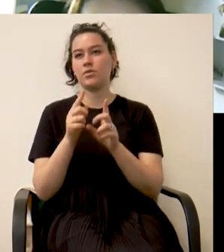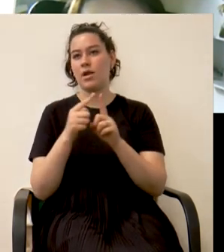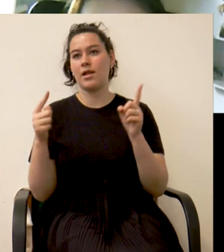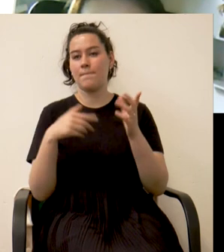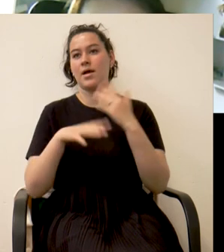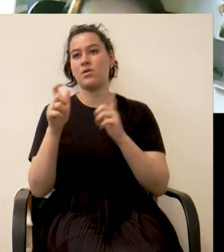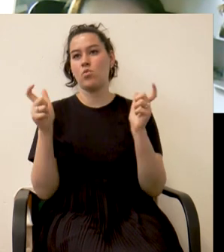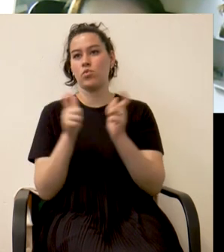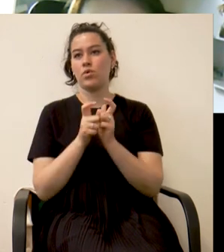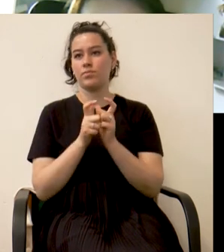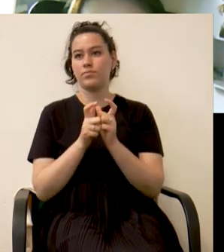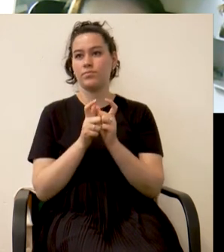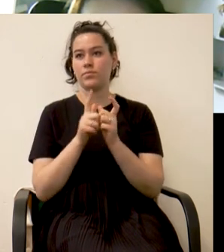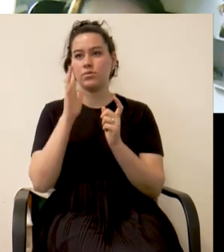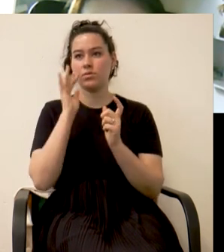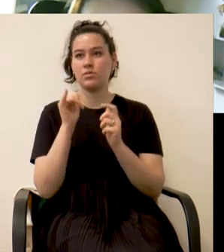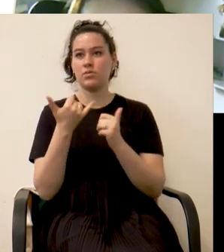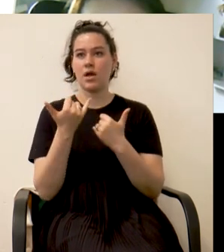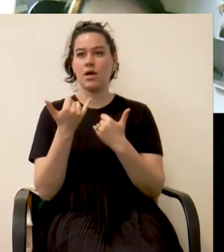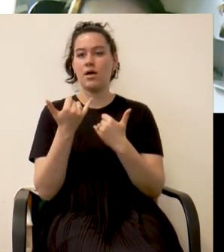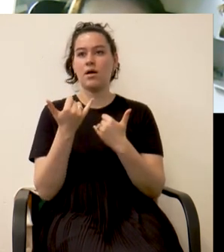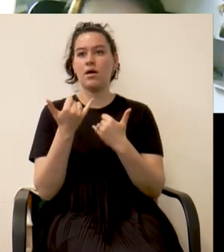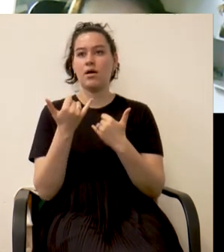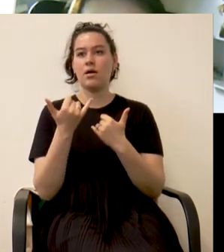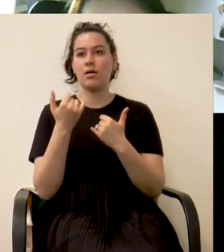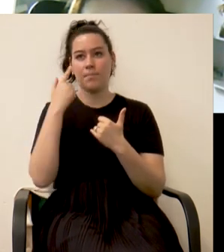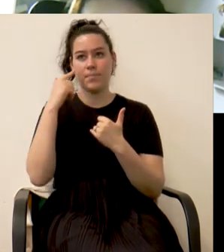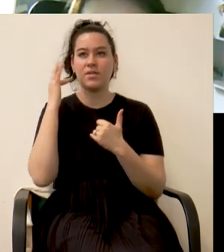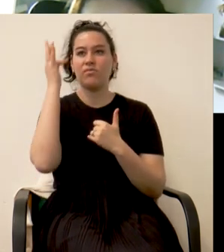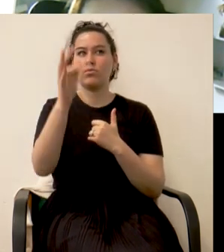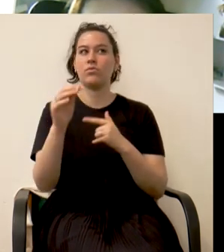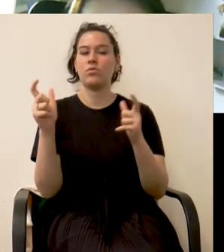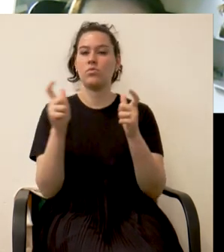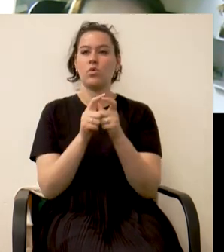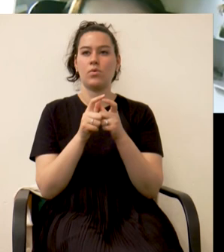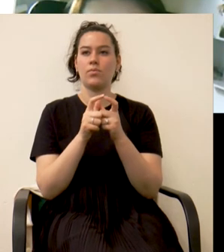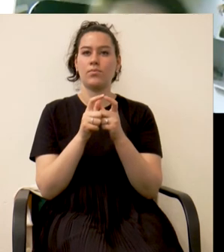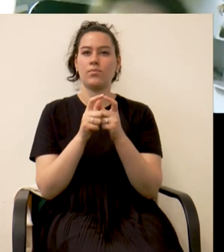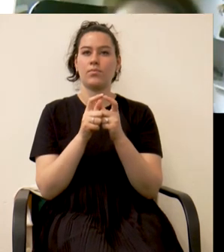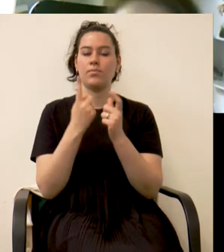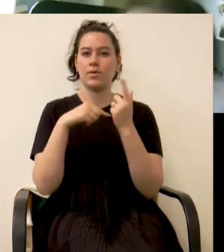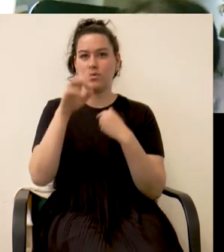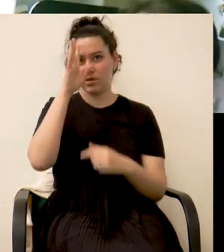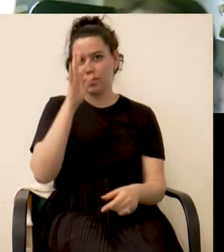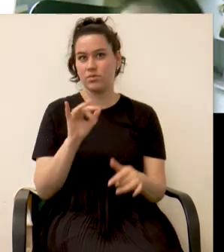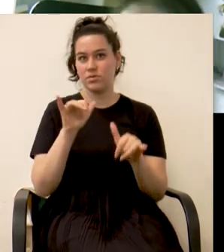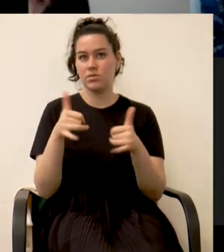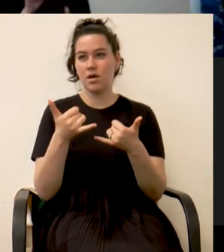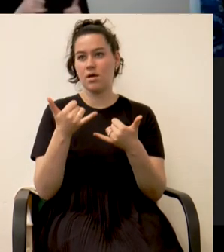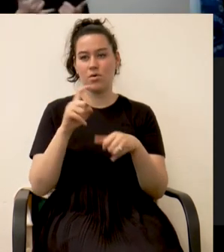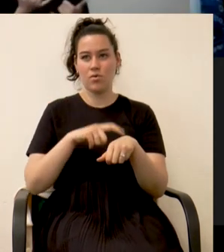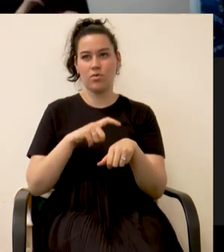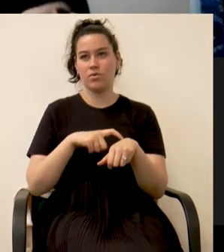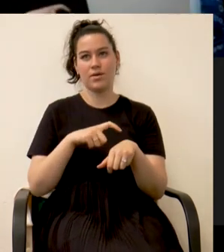reunión. Yo creo que tendríamos que pensar en una reunión a futuro, pero quizás ya pasamos más de la hora